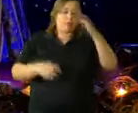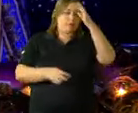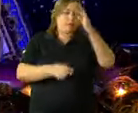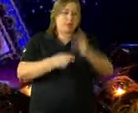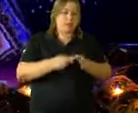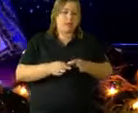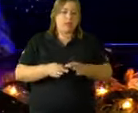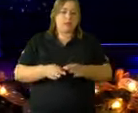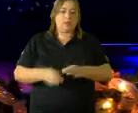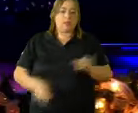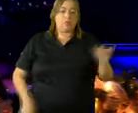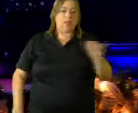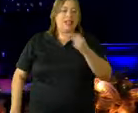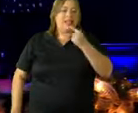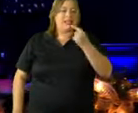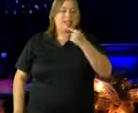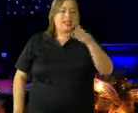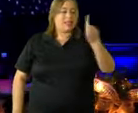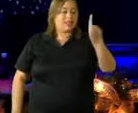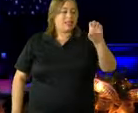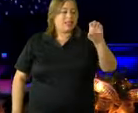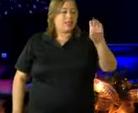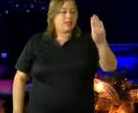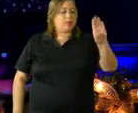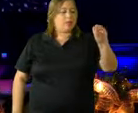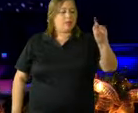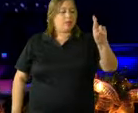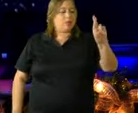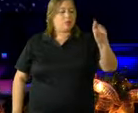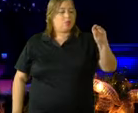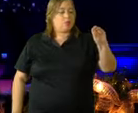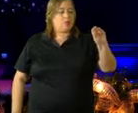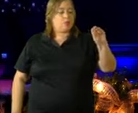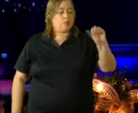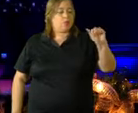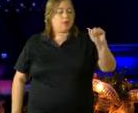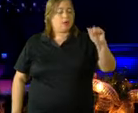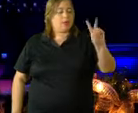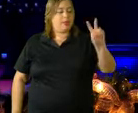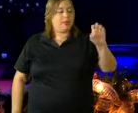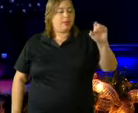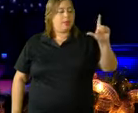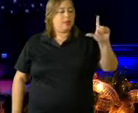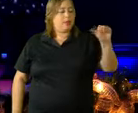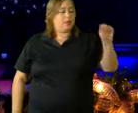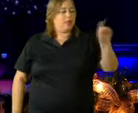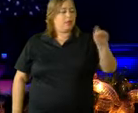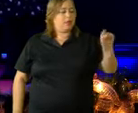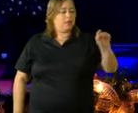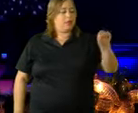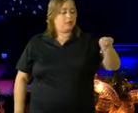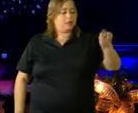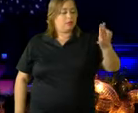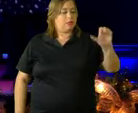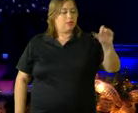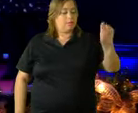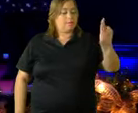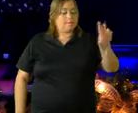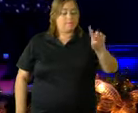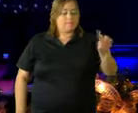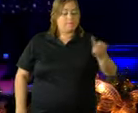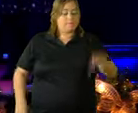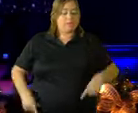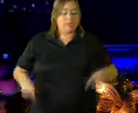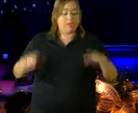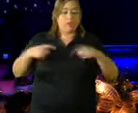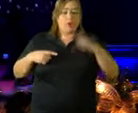hermana Débora Velázquez, si vivimos por fe, venceremos a Satán, venceremos a